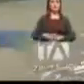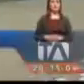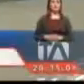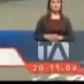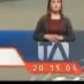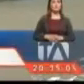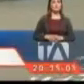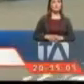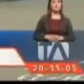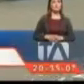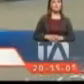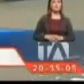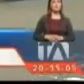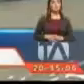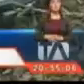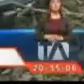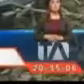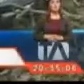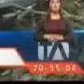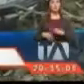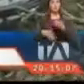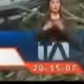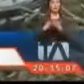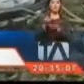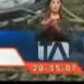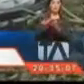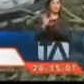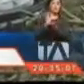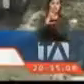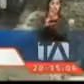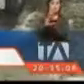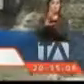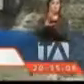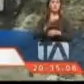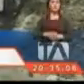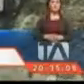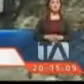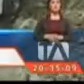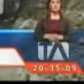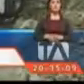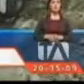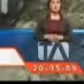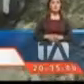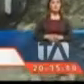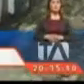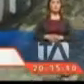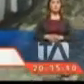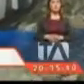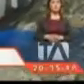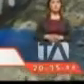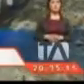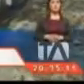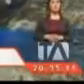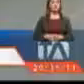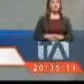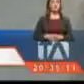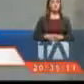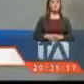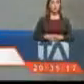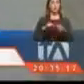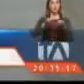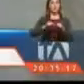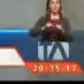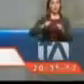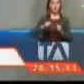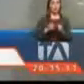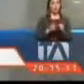la encargada de confirmar la versión que dieron los testigos, pues para ellos también cabe la posibilidad de que haya sido la pronunciada curva la